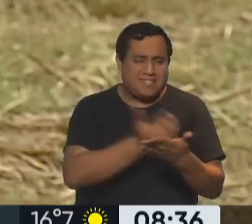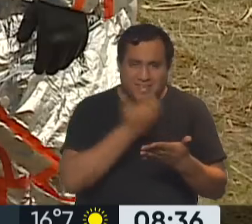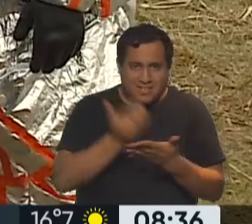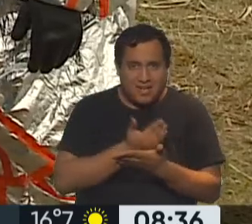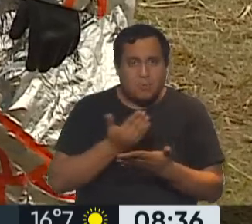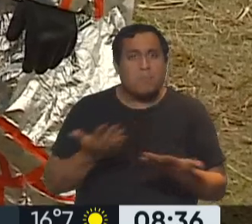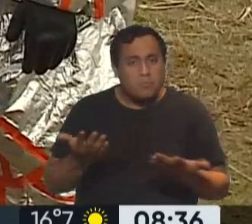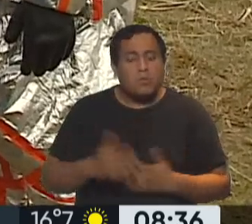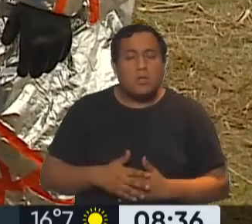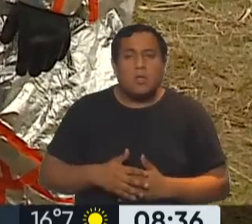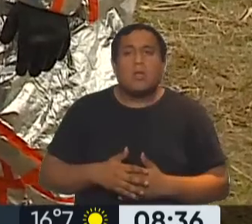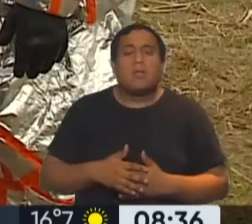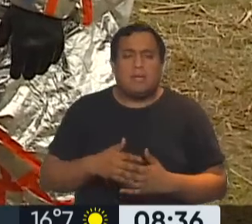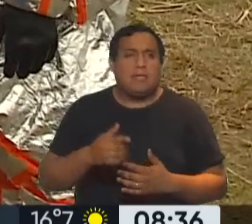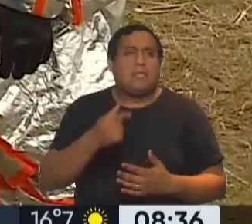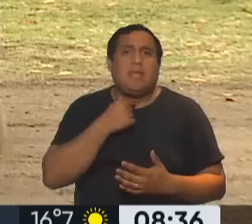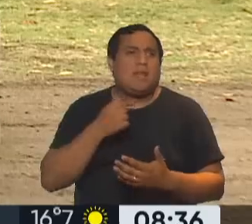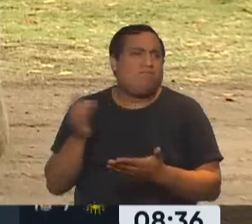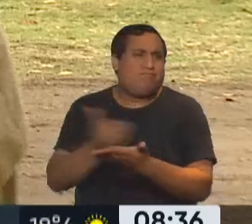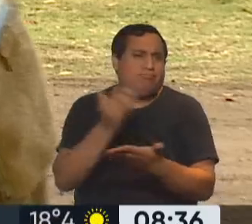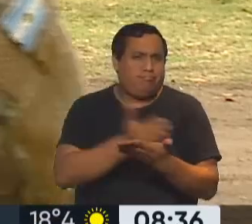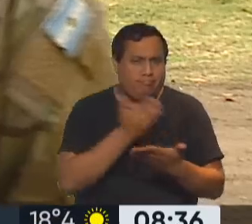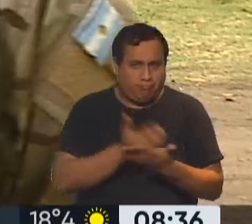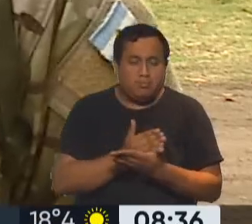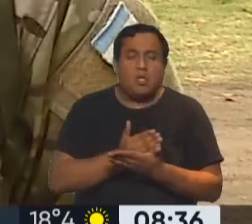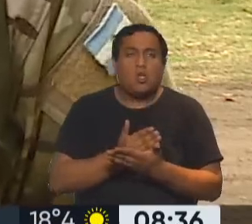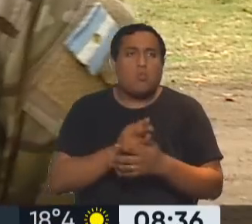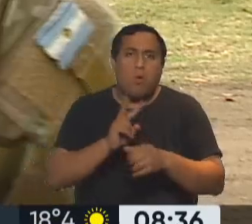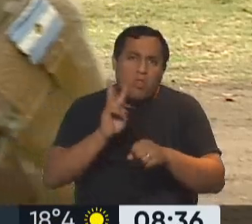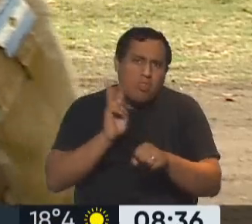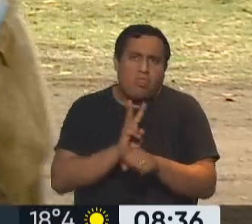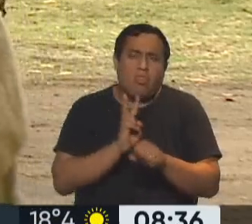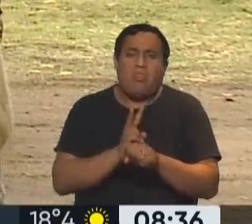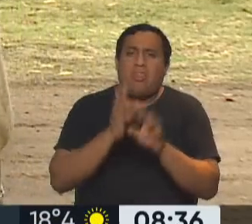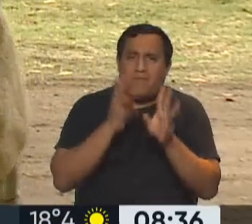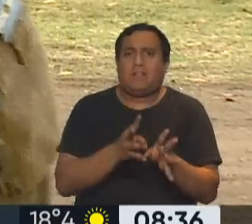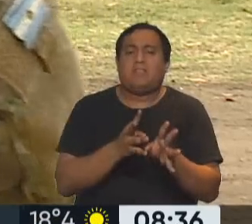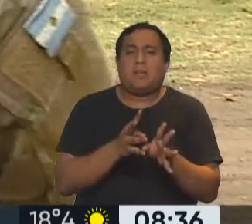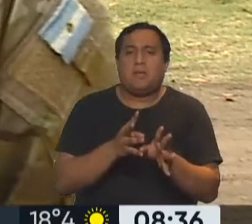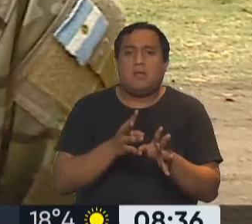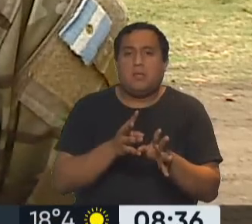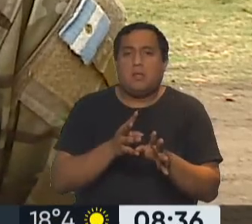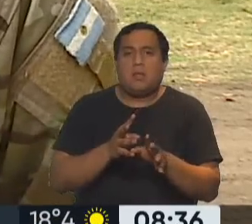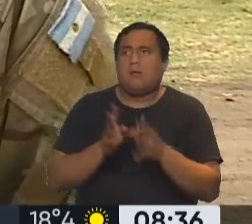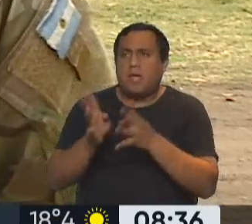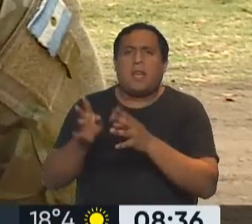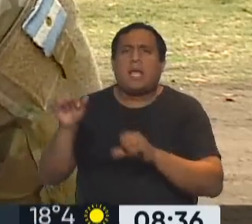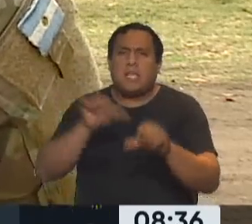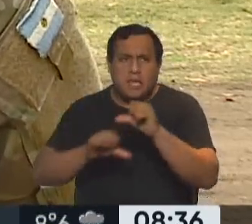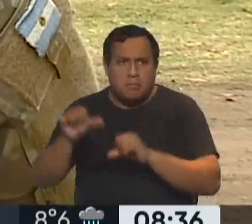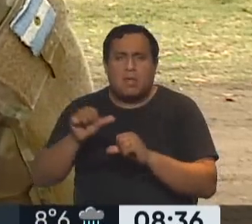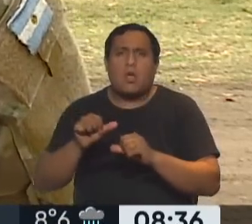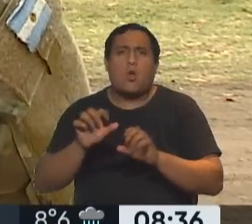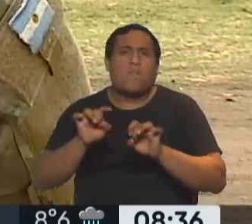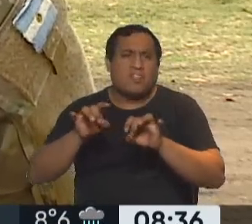capacidad que tiene es de descontaminación. Es de las compañías de defensa QBN. No tiene ninguna tarea en lo que es guerra química,